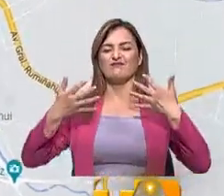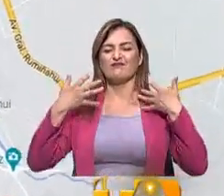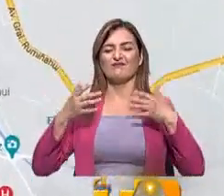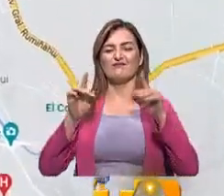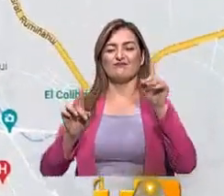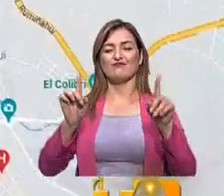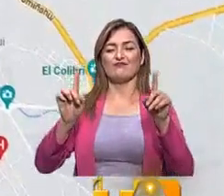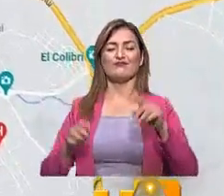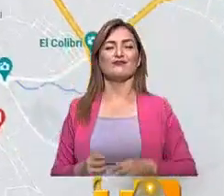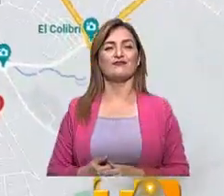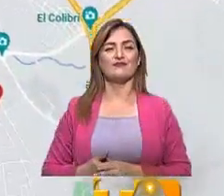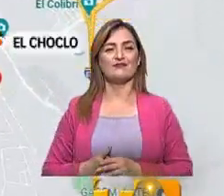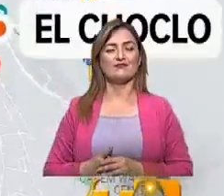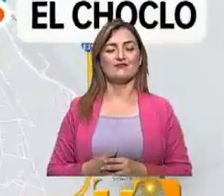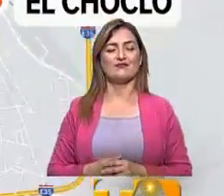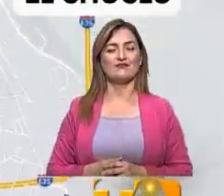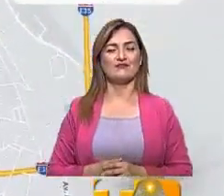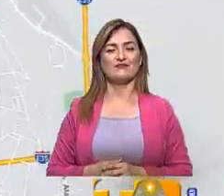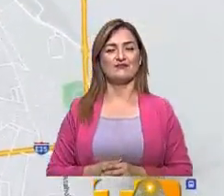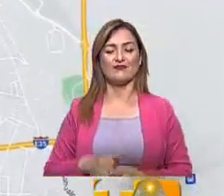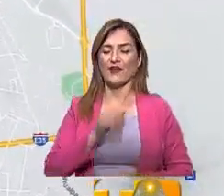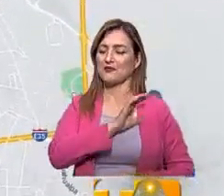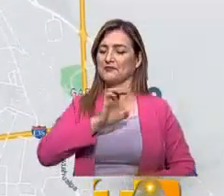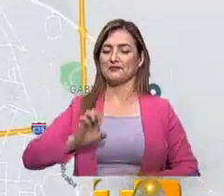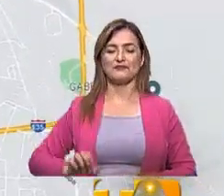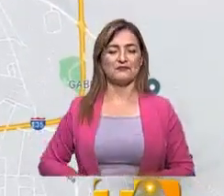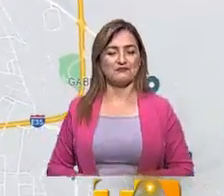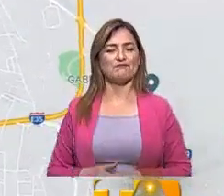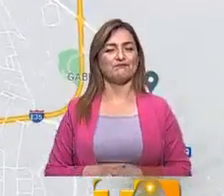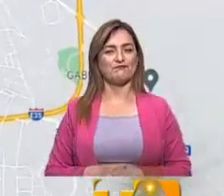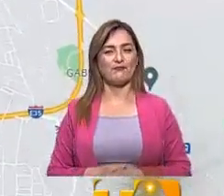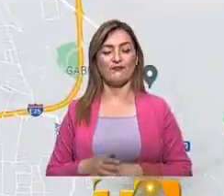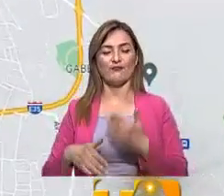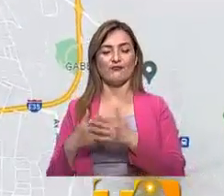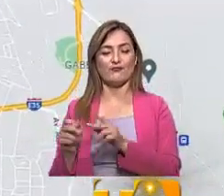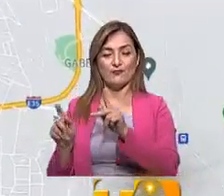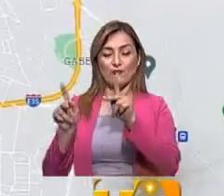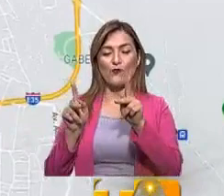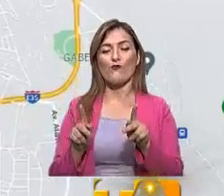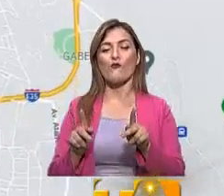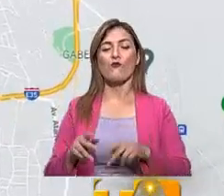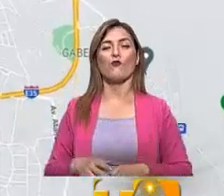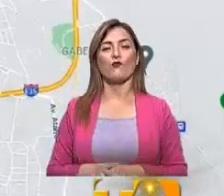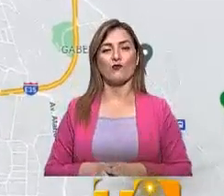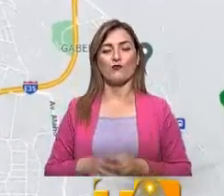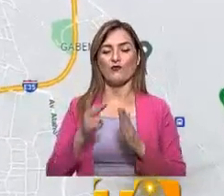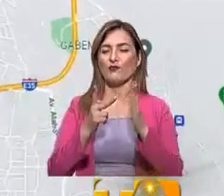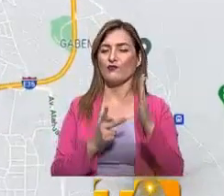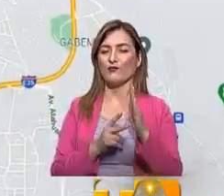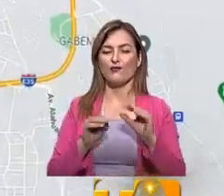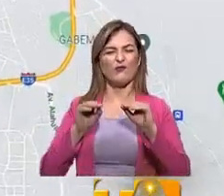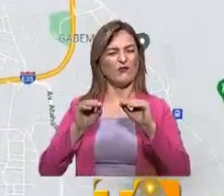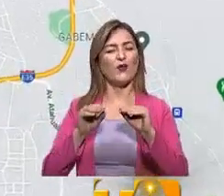empatar 1-1 frente al Club Sport Emelec. Es lo que se tiene planificado, es lo que se tiene programado